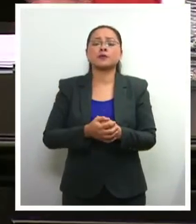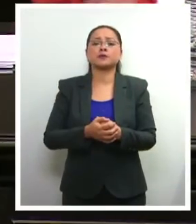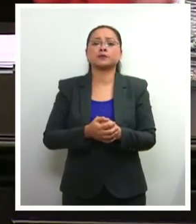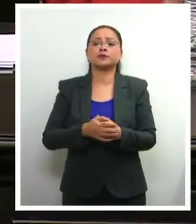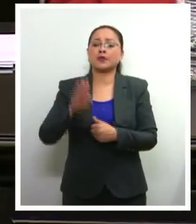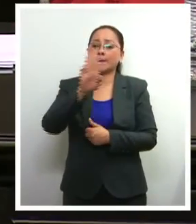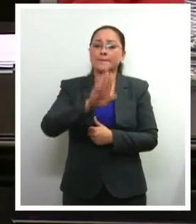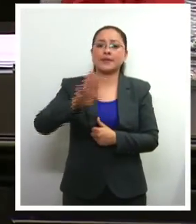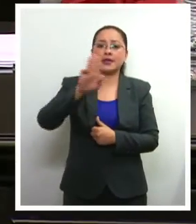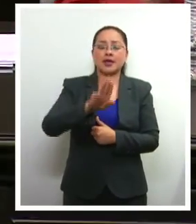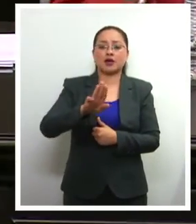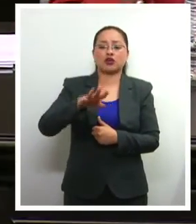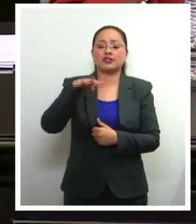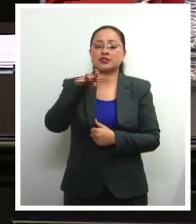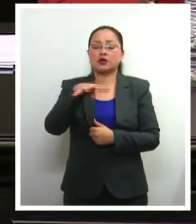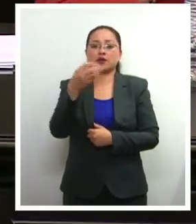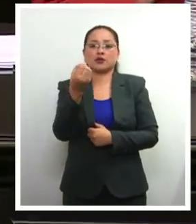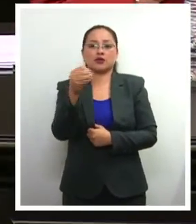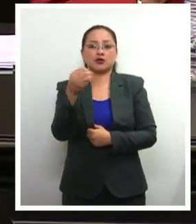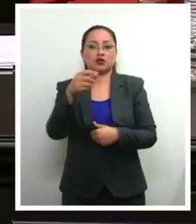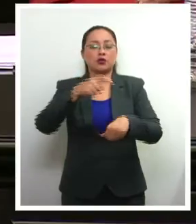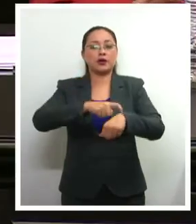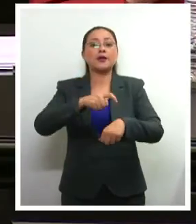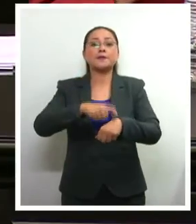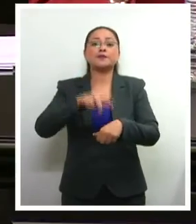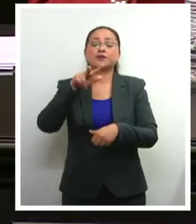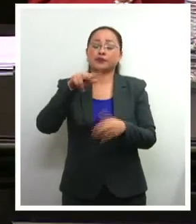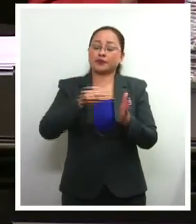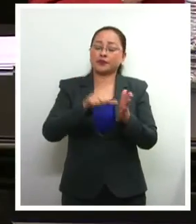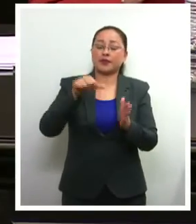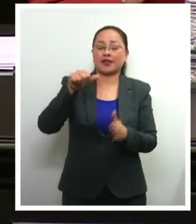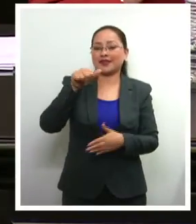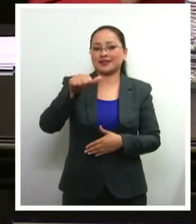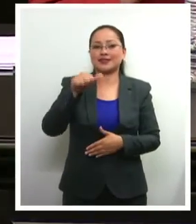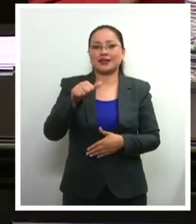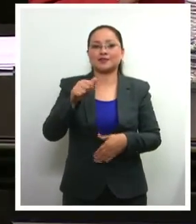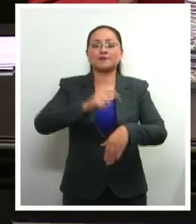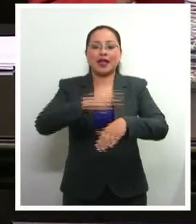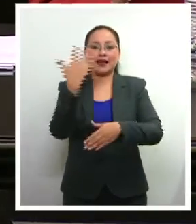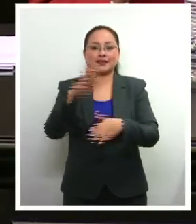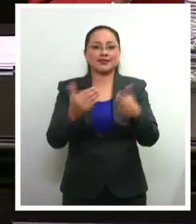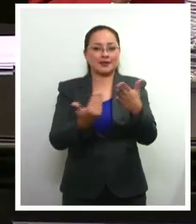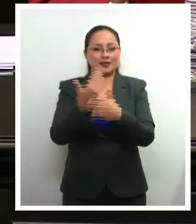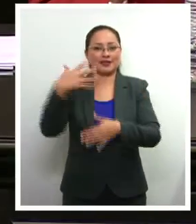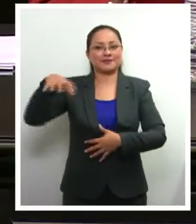próximo miércoles 19 de octubre de 2016 a las 10 horas.